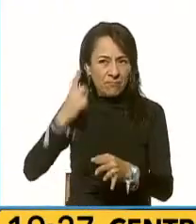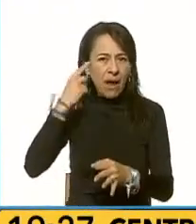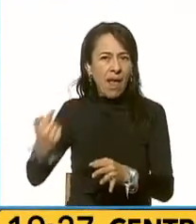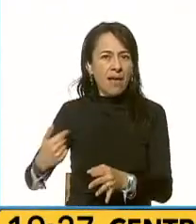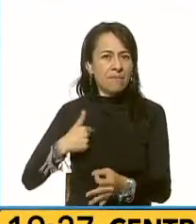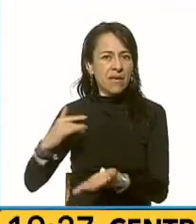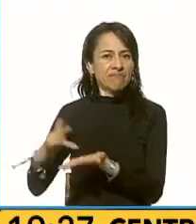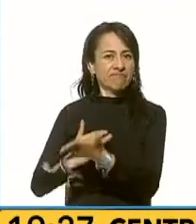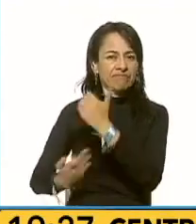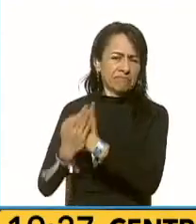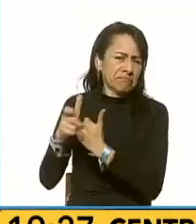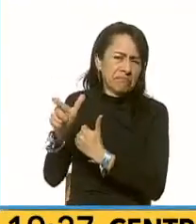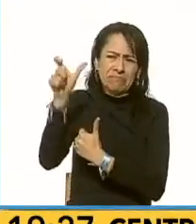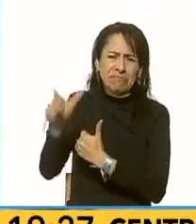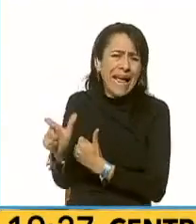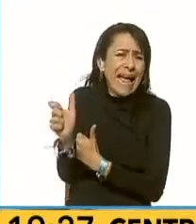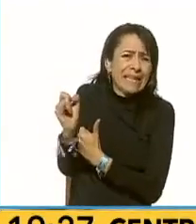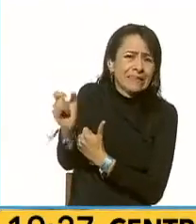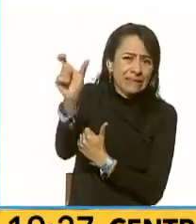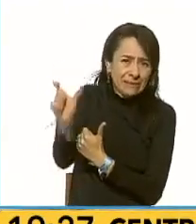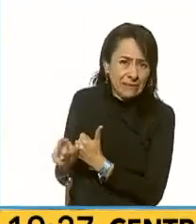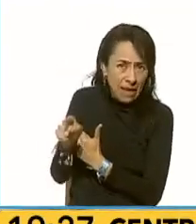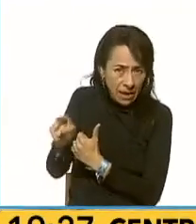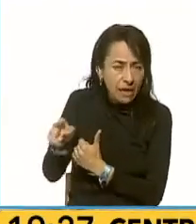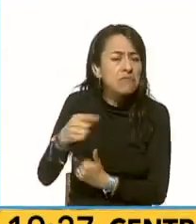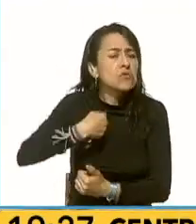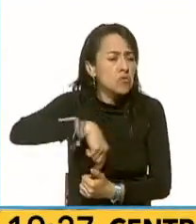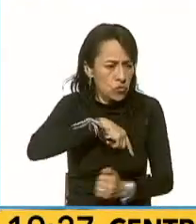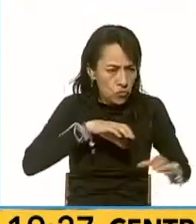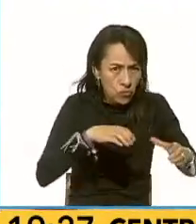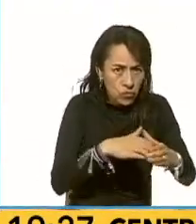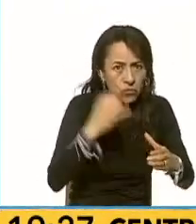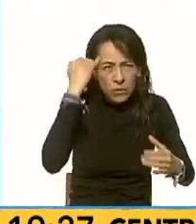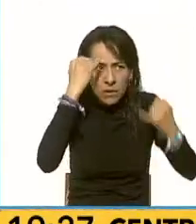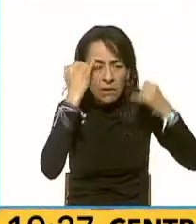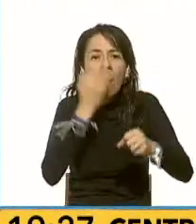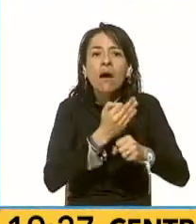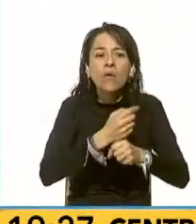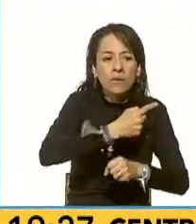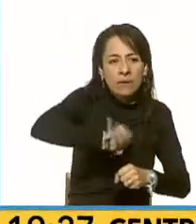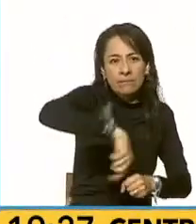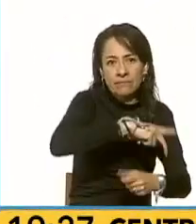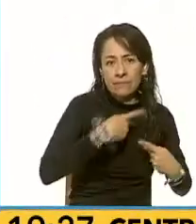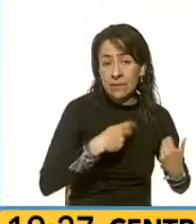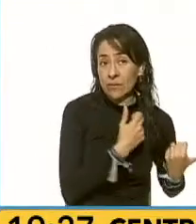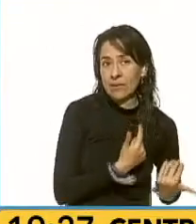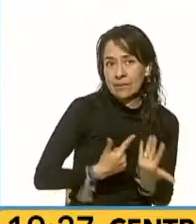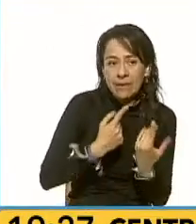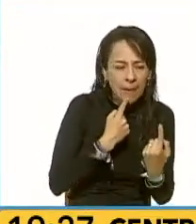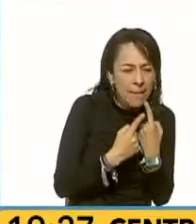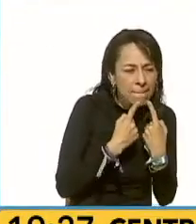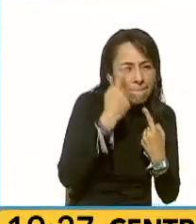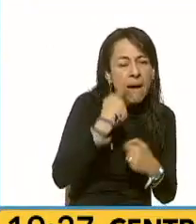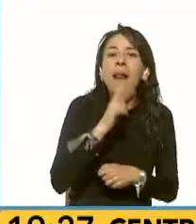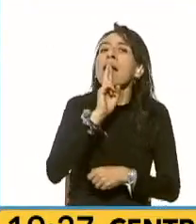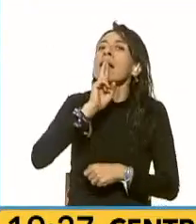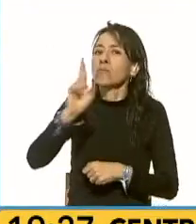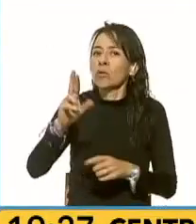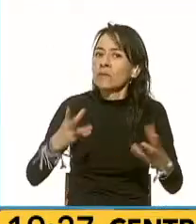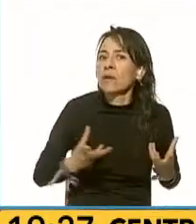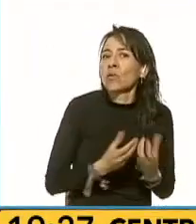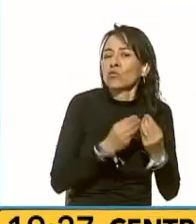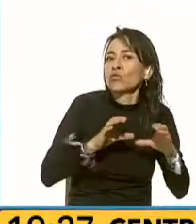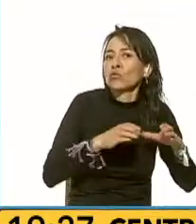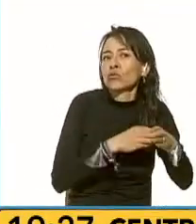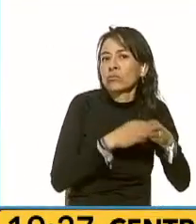que nosotros estamos planeando pues es una respuesta colectiva. Somos 7 personas las que fuimos demandadas por